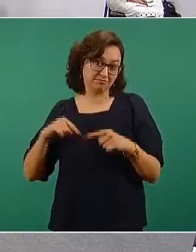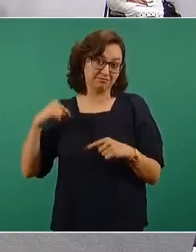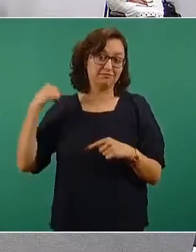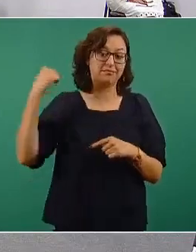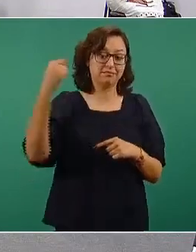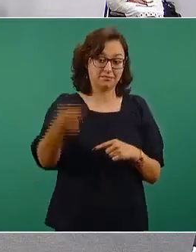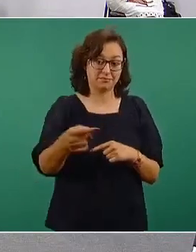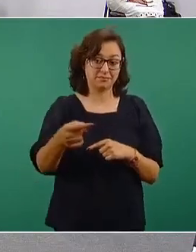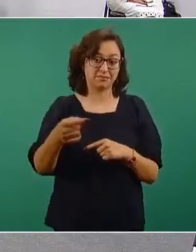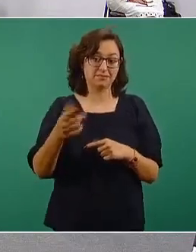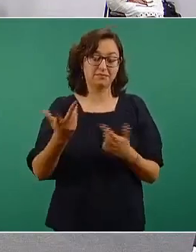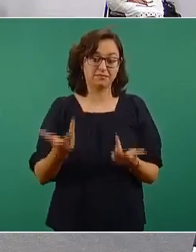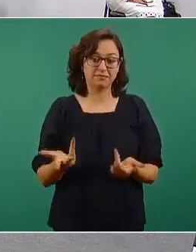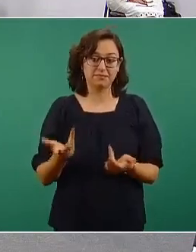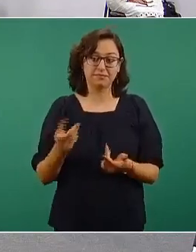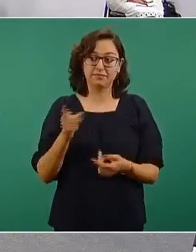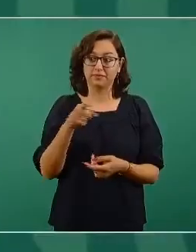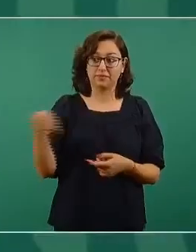puesta,